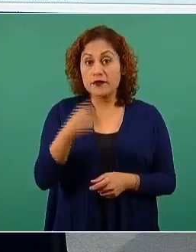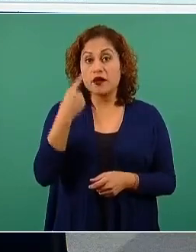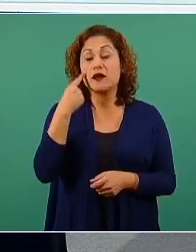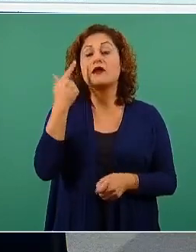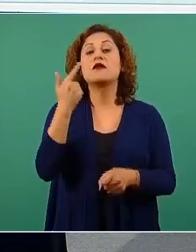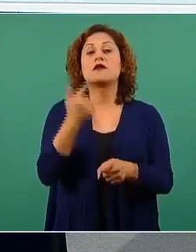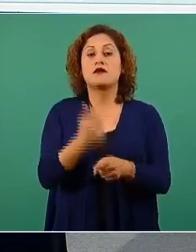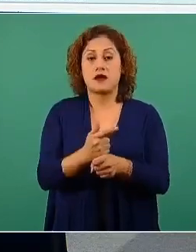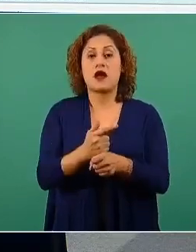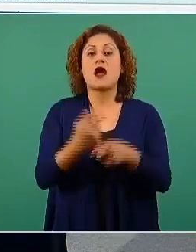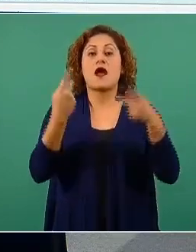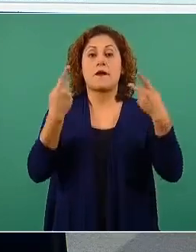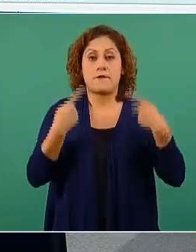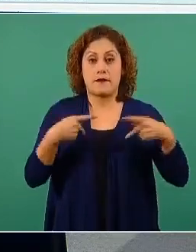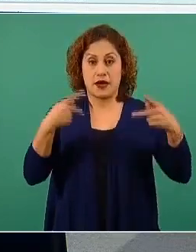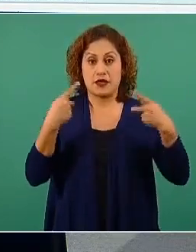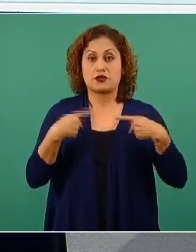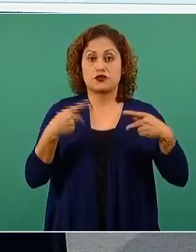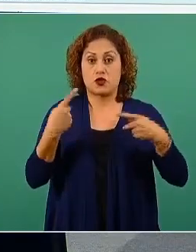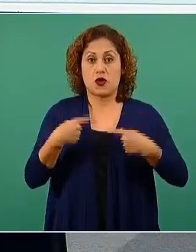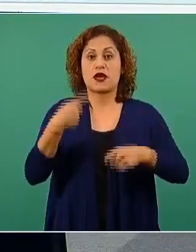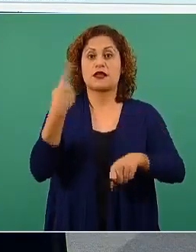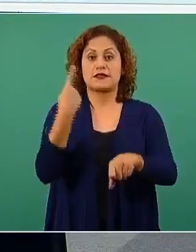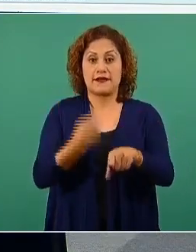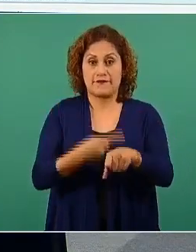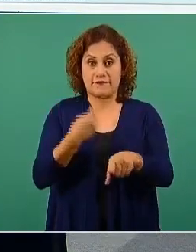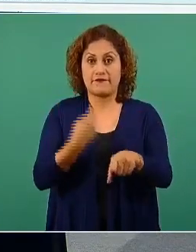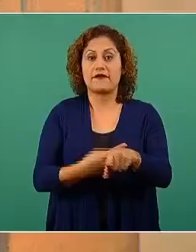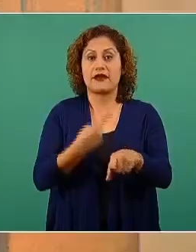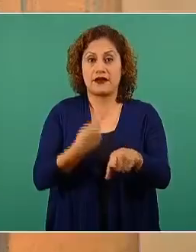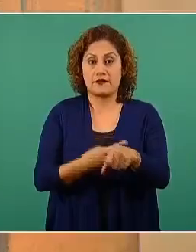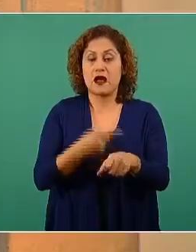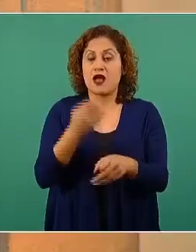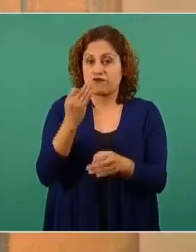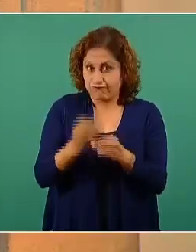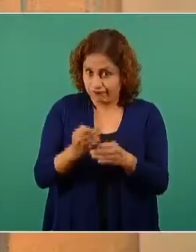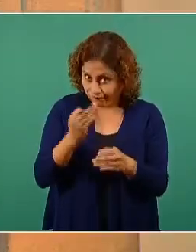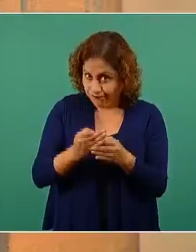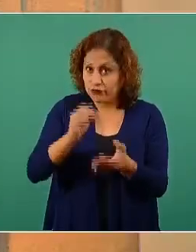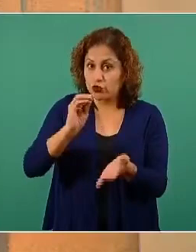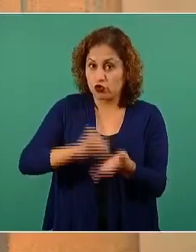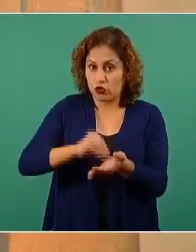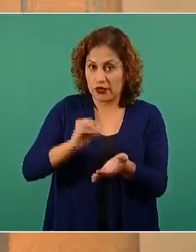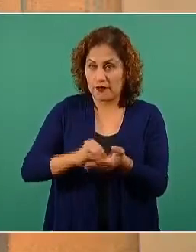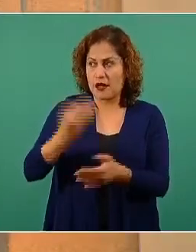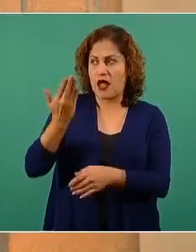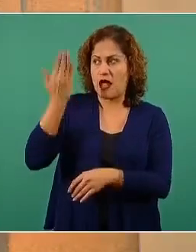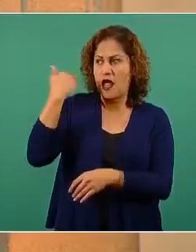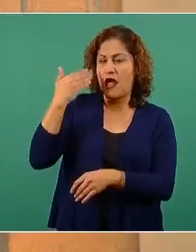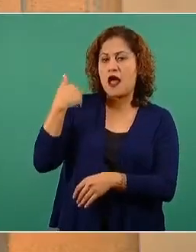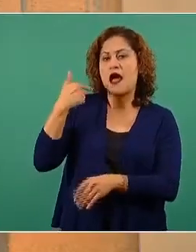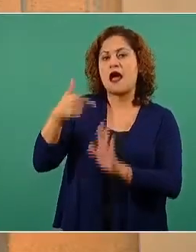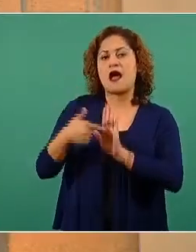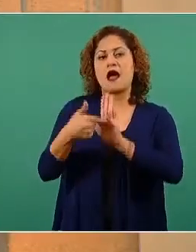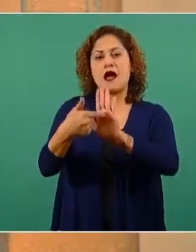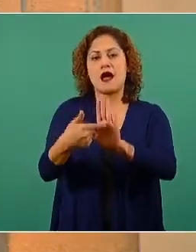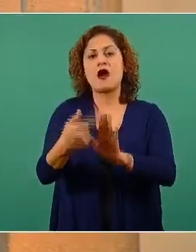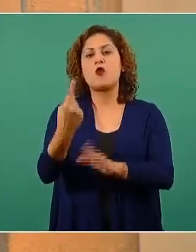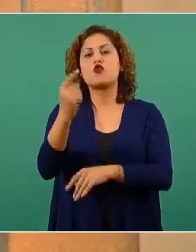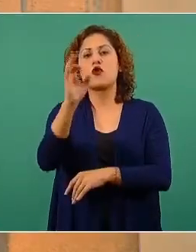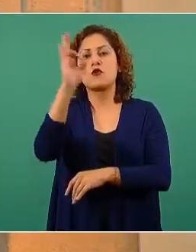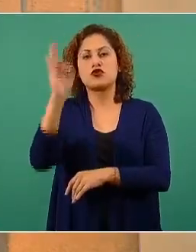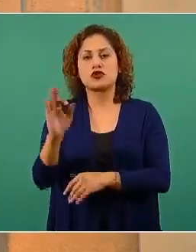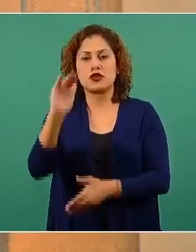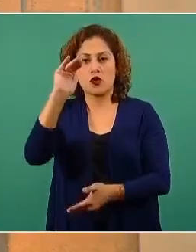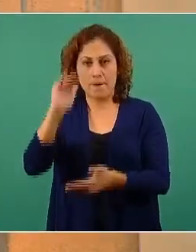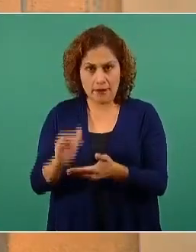casos activos estimados, ya veníamos diciendo de semanas previas que se tenía menos del 1%, se abre el decimal